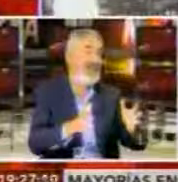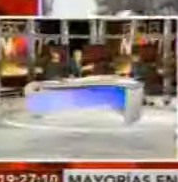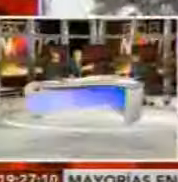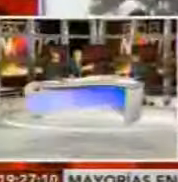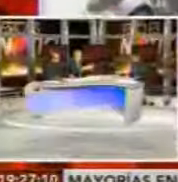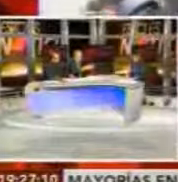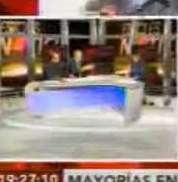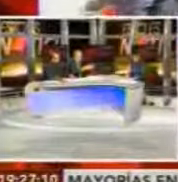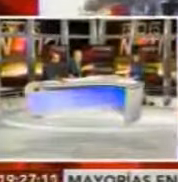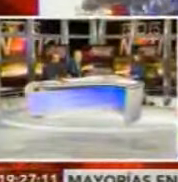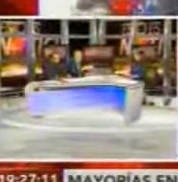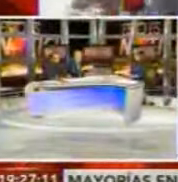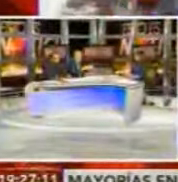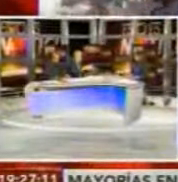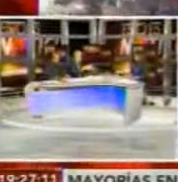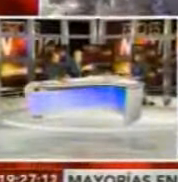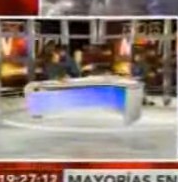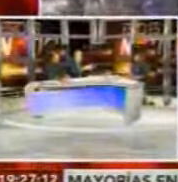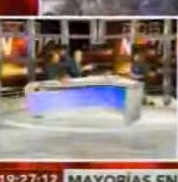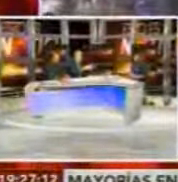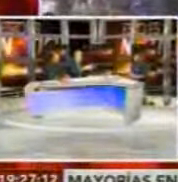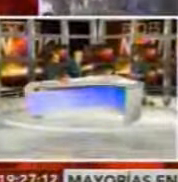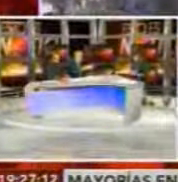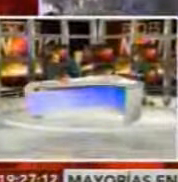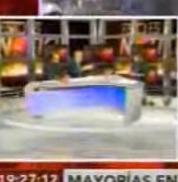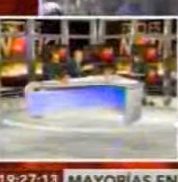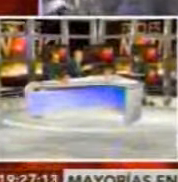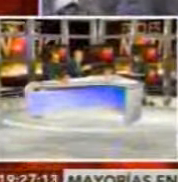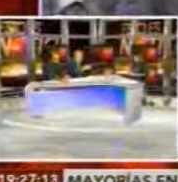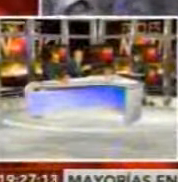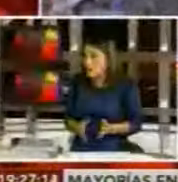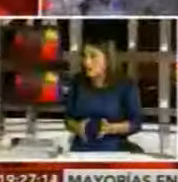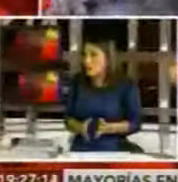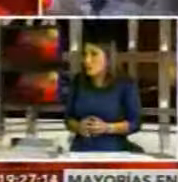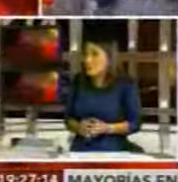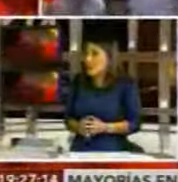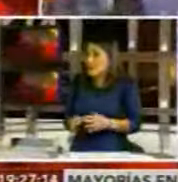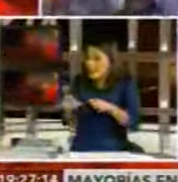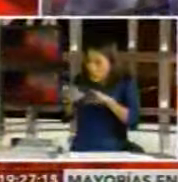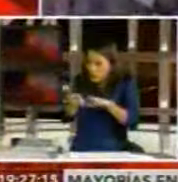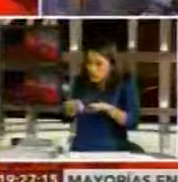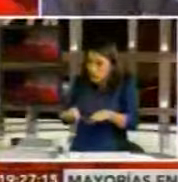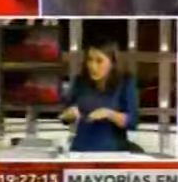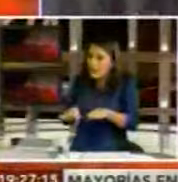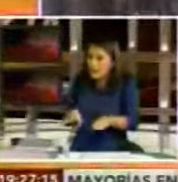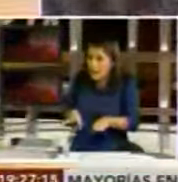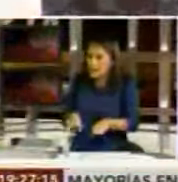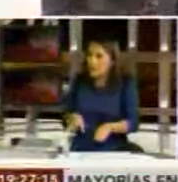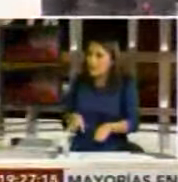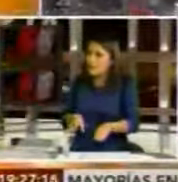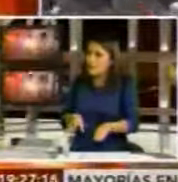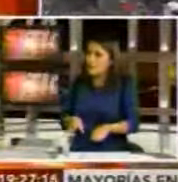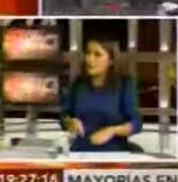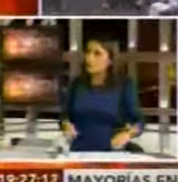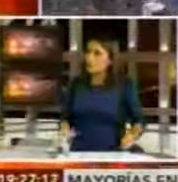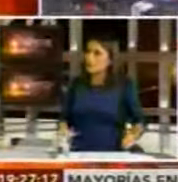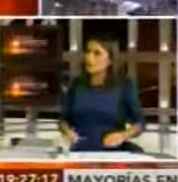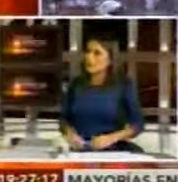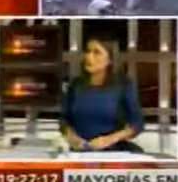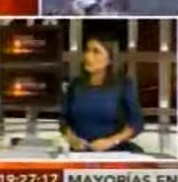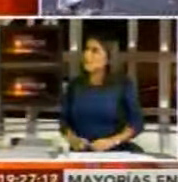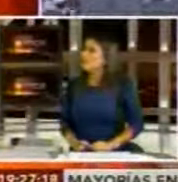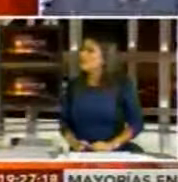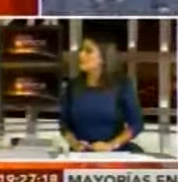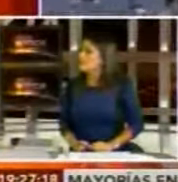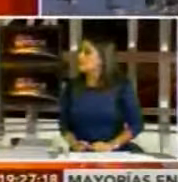se están ejecutando. ¿No se conjugan las deficiencias energéticas que pueda tener nuestro país con este aviso de reforma tributaria para que la inversión tienda a bajar? A ver, la inversión depende